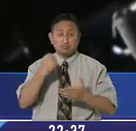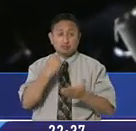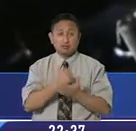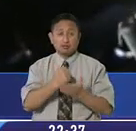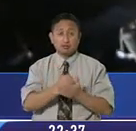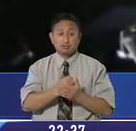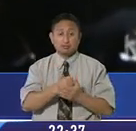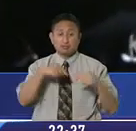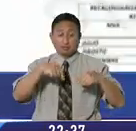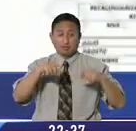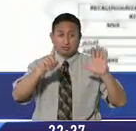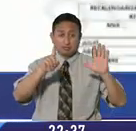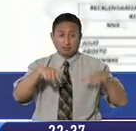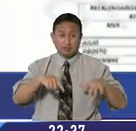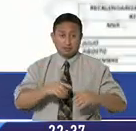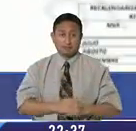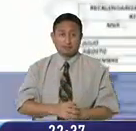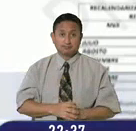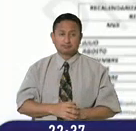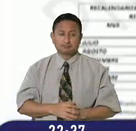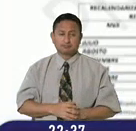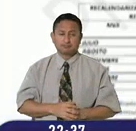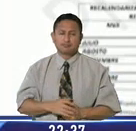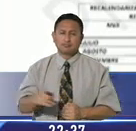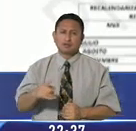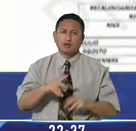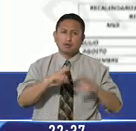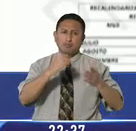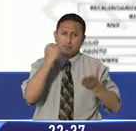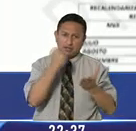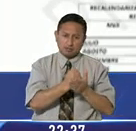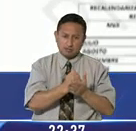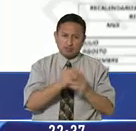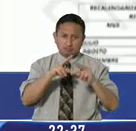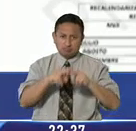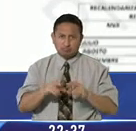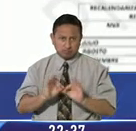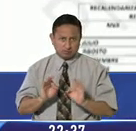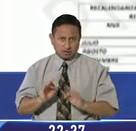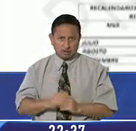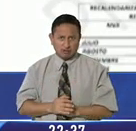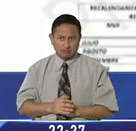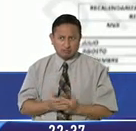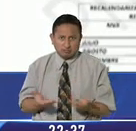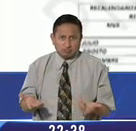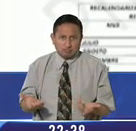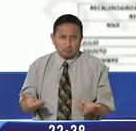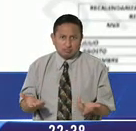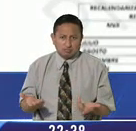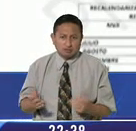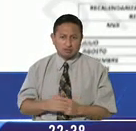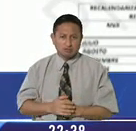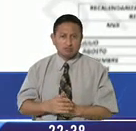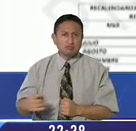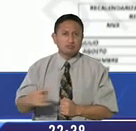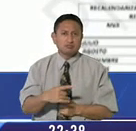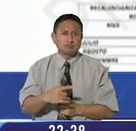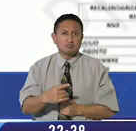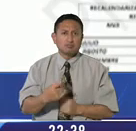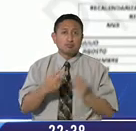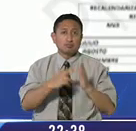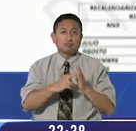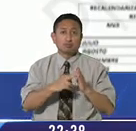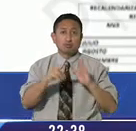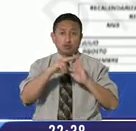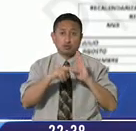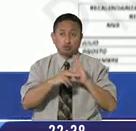en el primer semestre del año. Matricular sin la revisión técnica vehicular, en mi criterio jurídico, es no cumplir con un requerimiento de